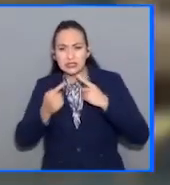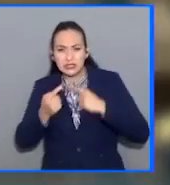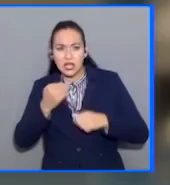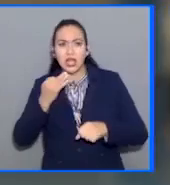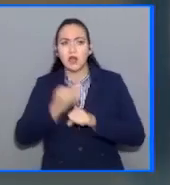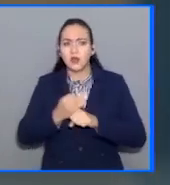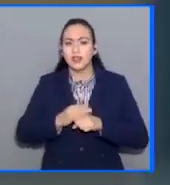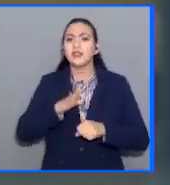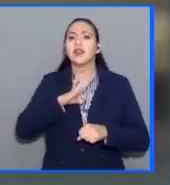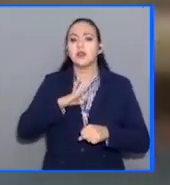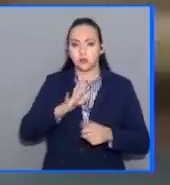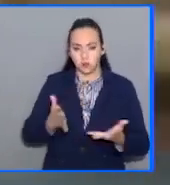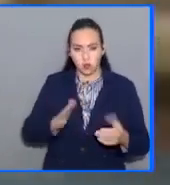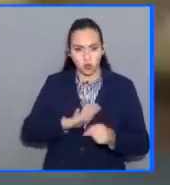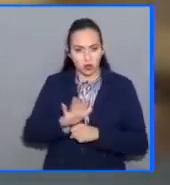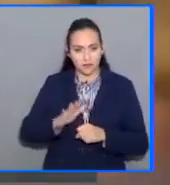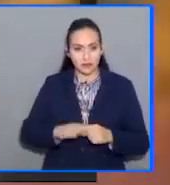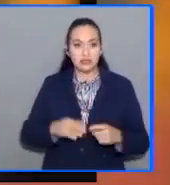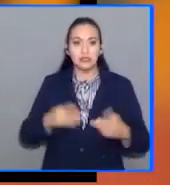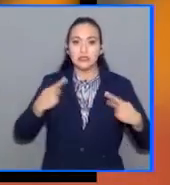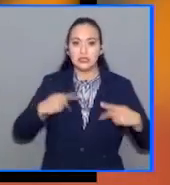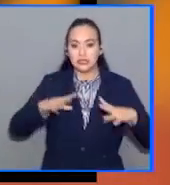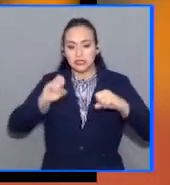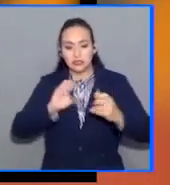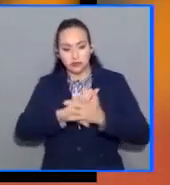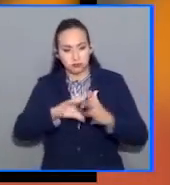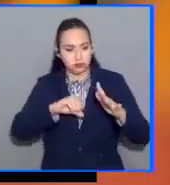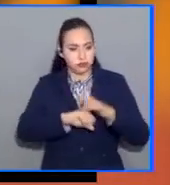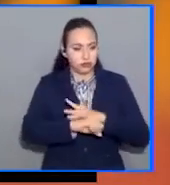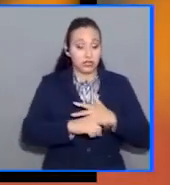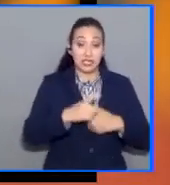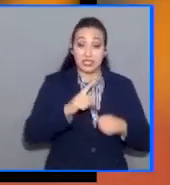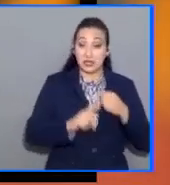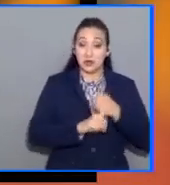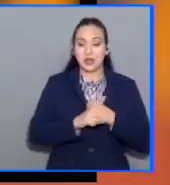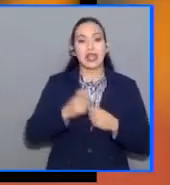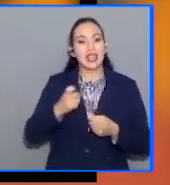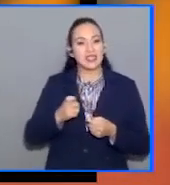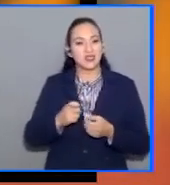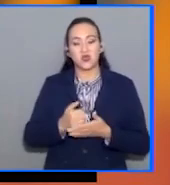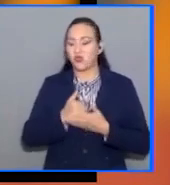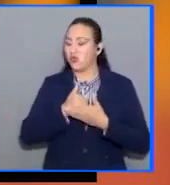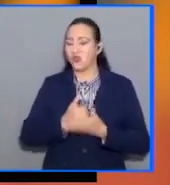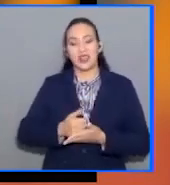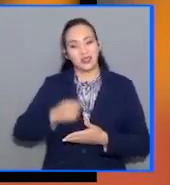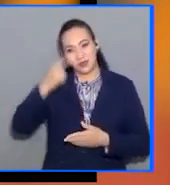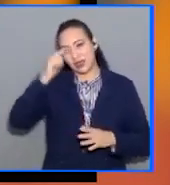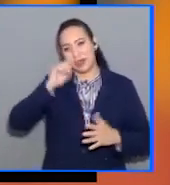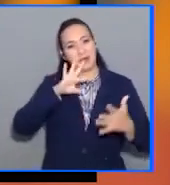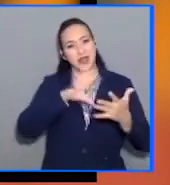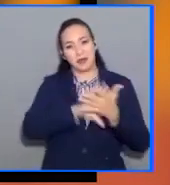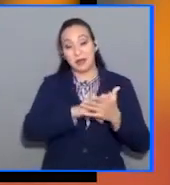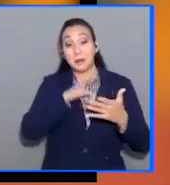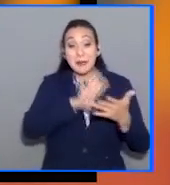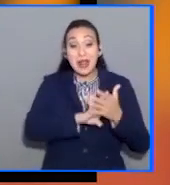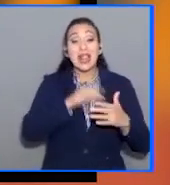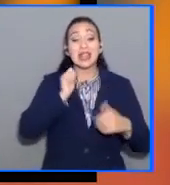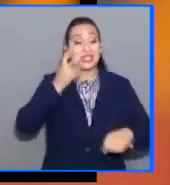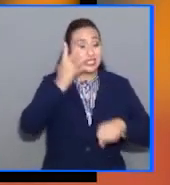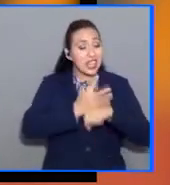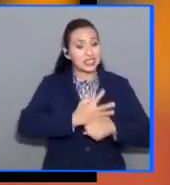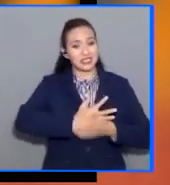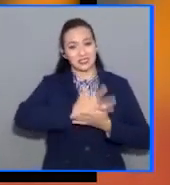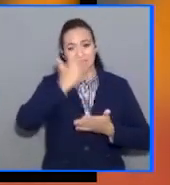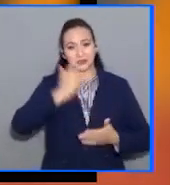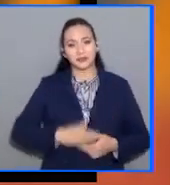oficiosa indicó que esta figura distorsiona al sistema penal. Pensábamos, ¿no?, que íbamos a tener el sistema penal